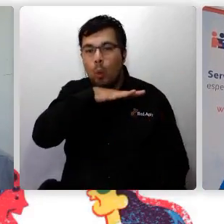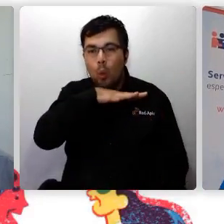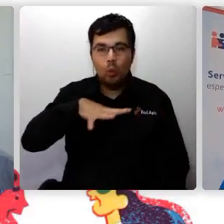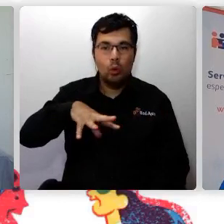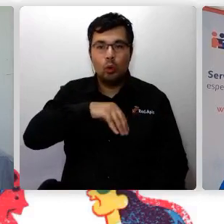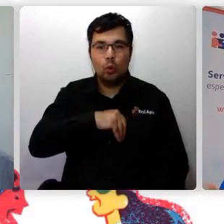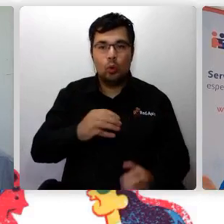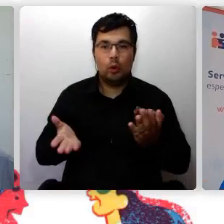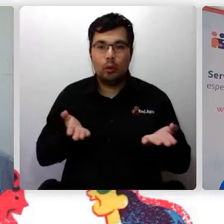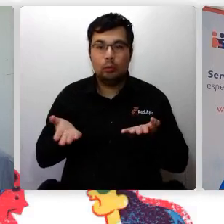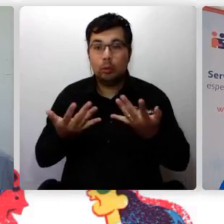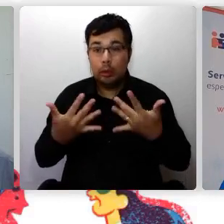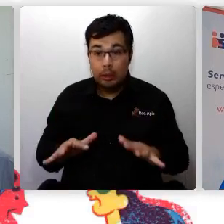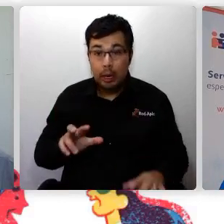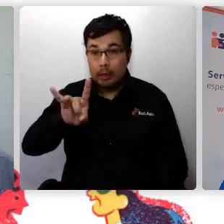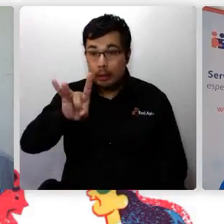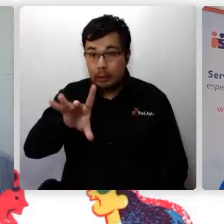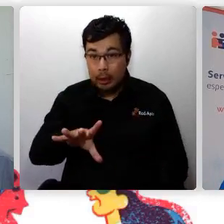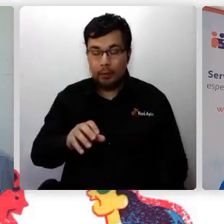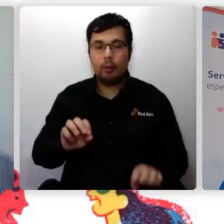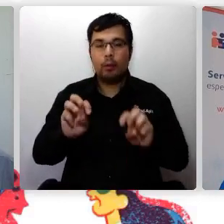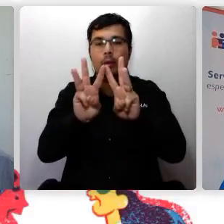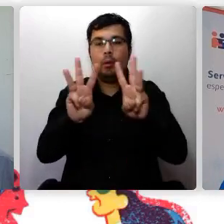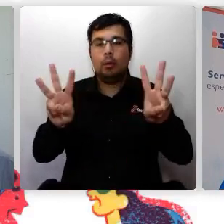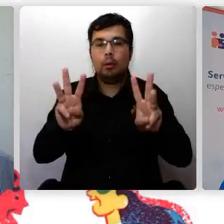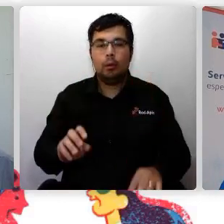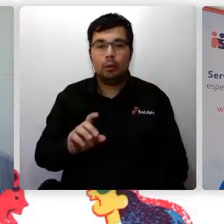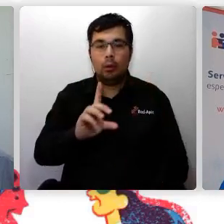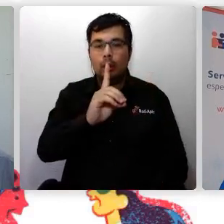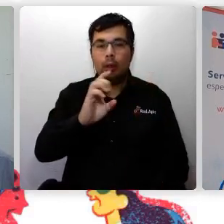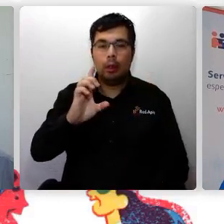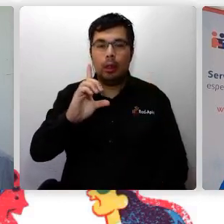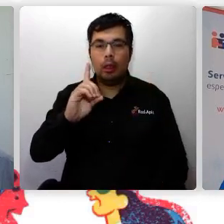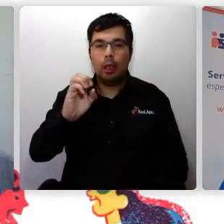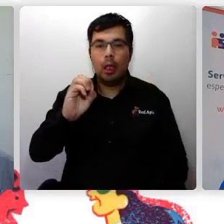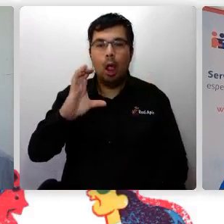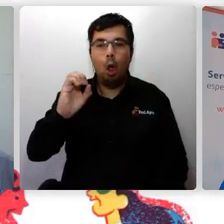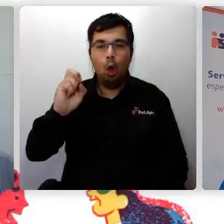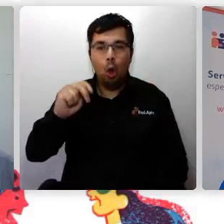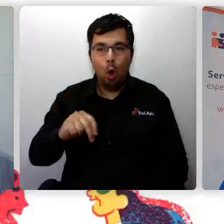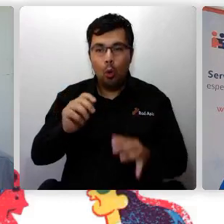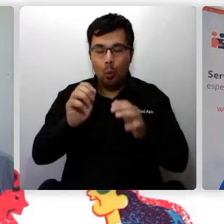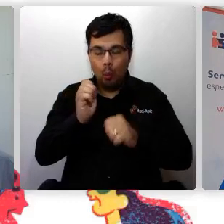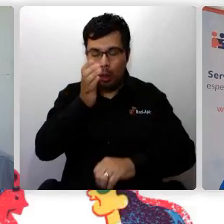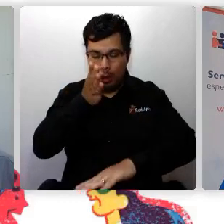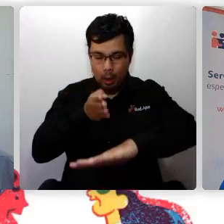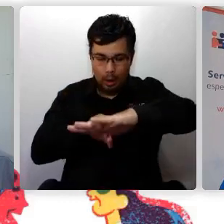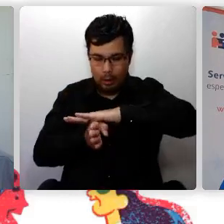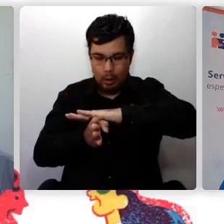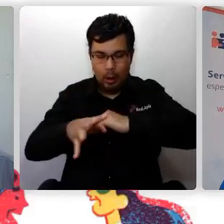Y ya saben, a través de la página de www.dedecom.cl pueden acceder a nuestros servicios. Esa es un poco la